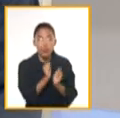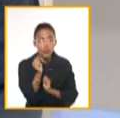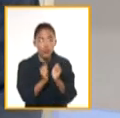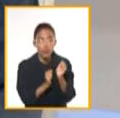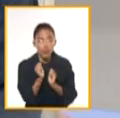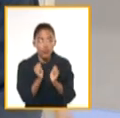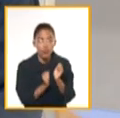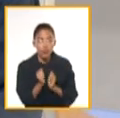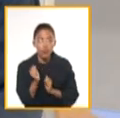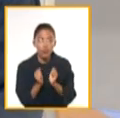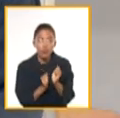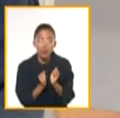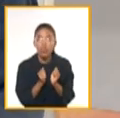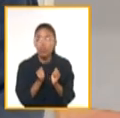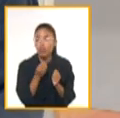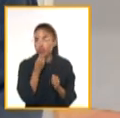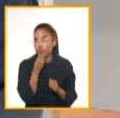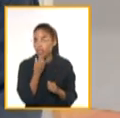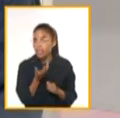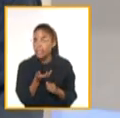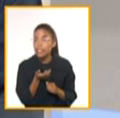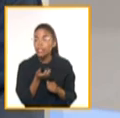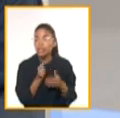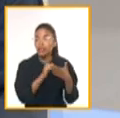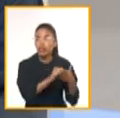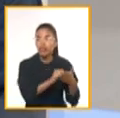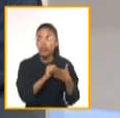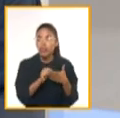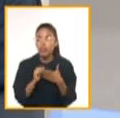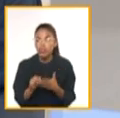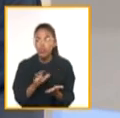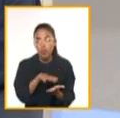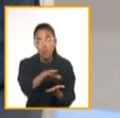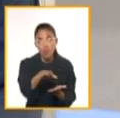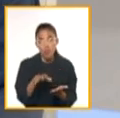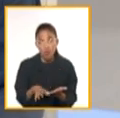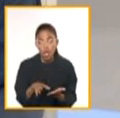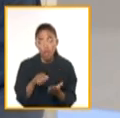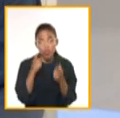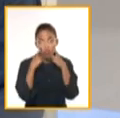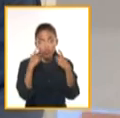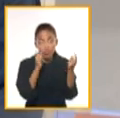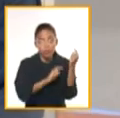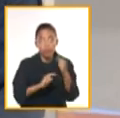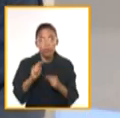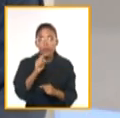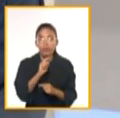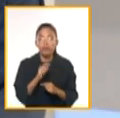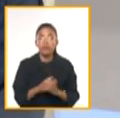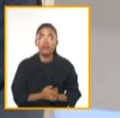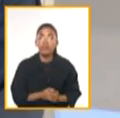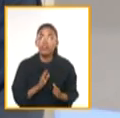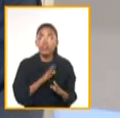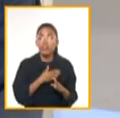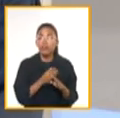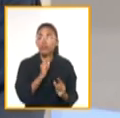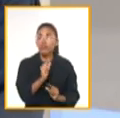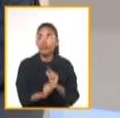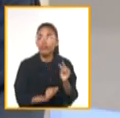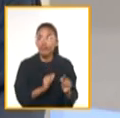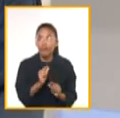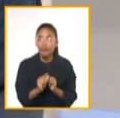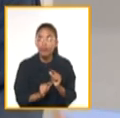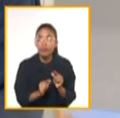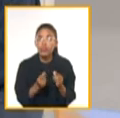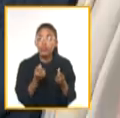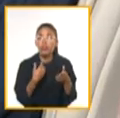bueno, pueden dar servicio a centros vitales importantes. Ya después, cuando llega el sistema a esos lugares, se restablece la operación por el Sistema Eléctrico